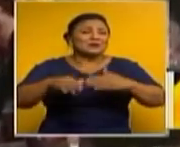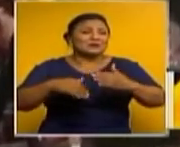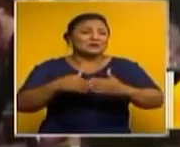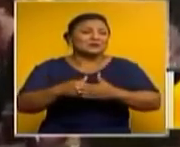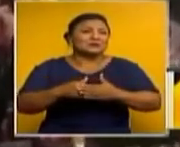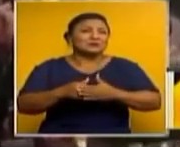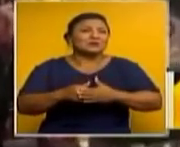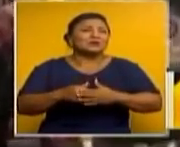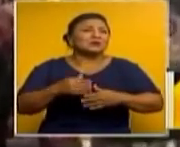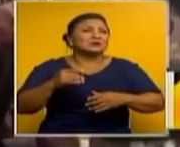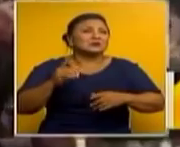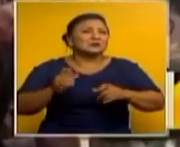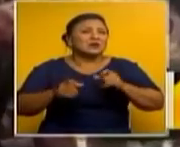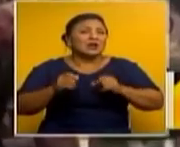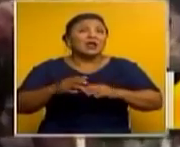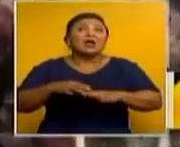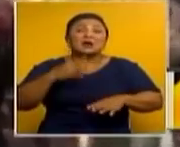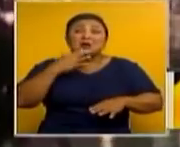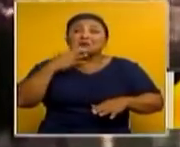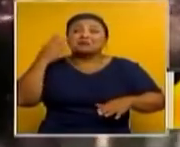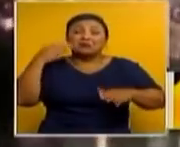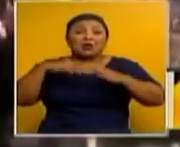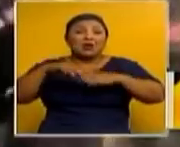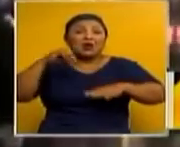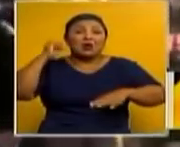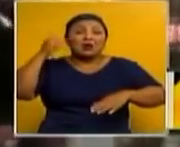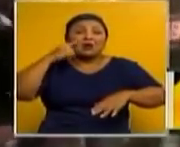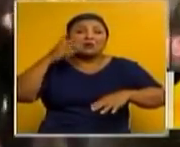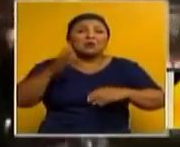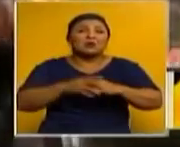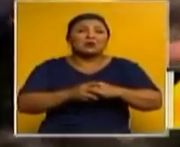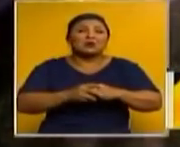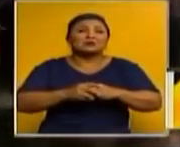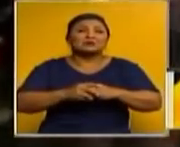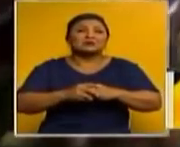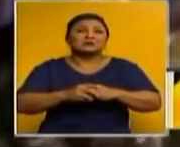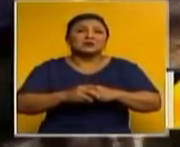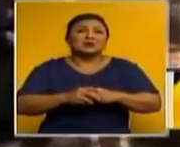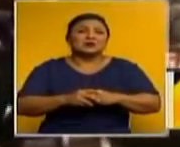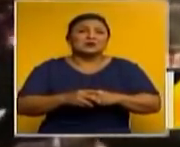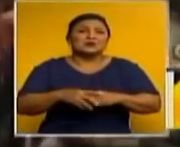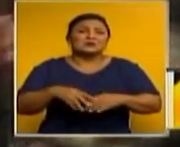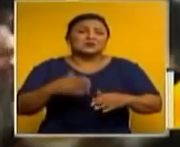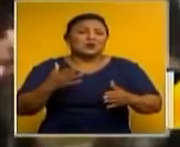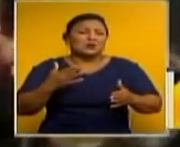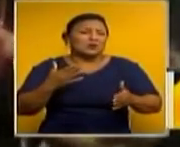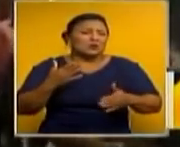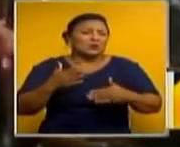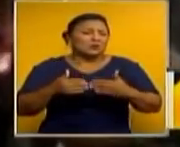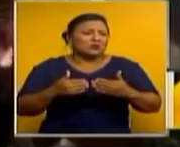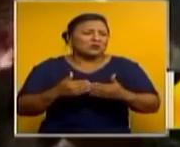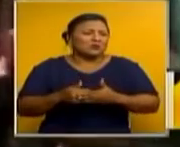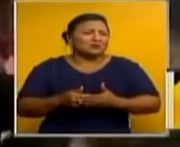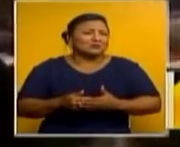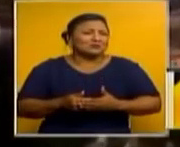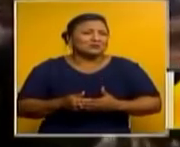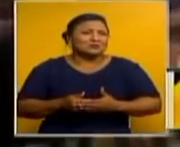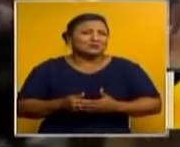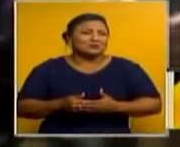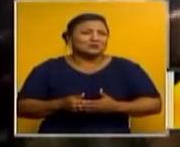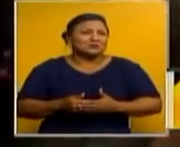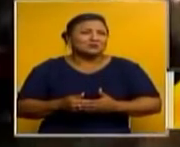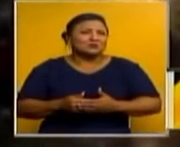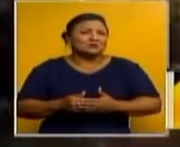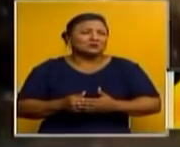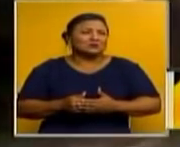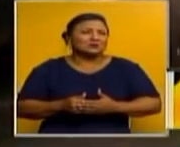se perenicen en el poder, porque eso crea círculos de corrupción. Esta es la intervención del presidente de la